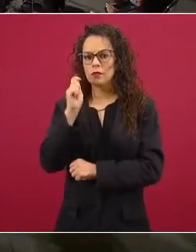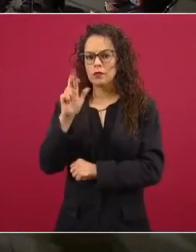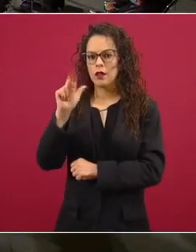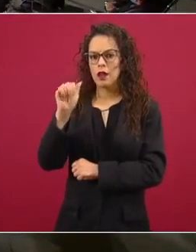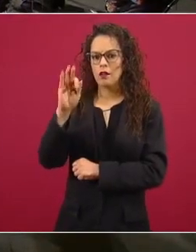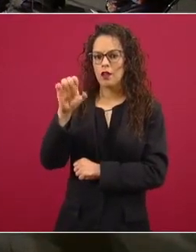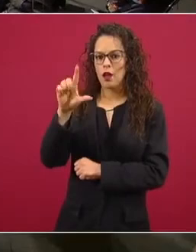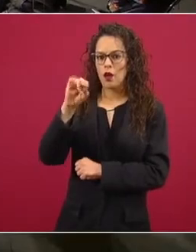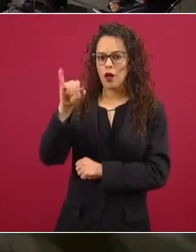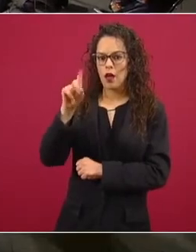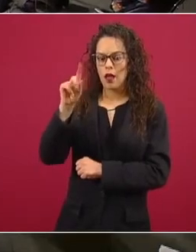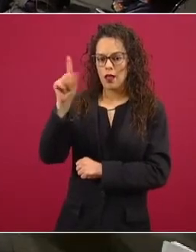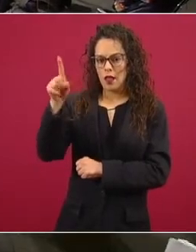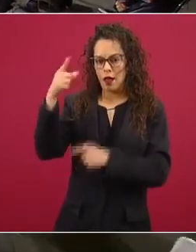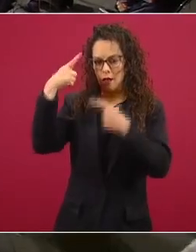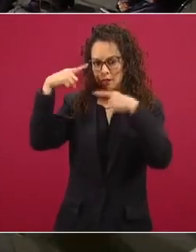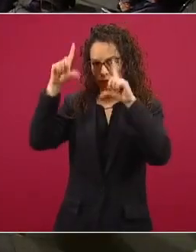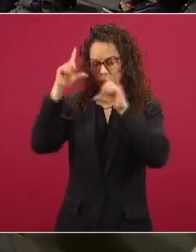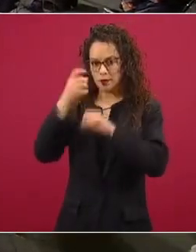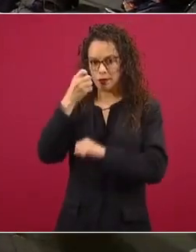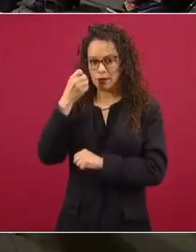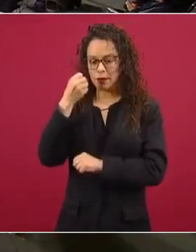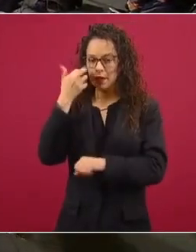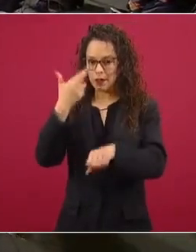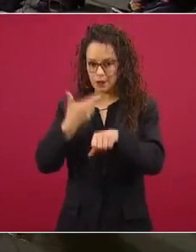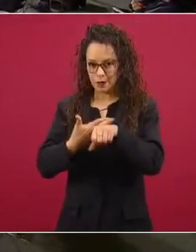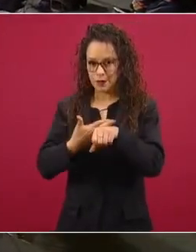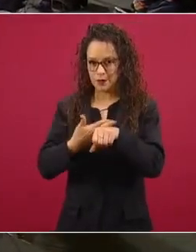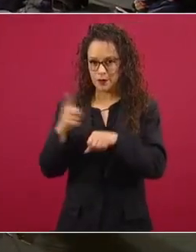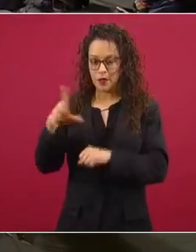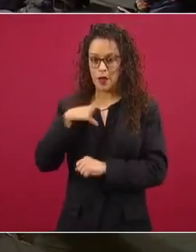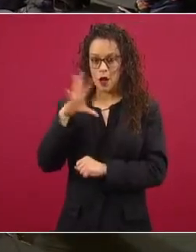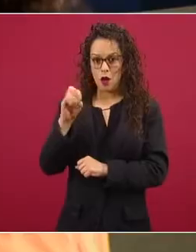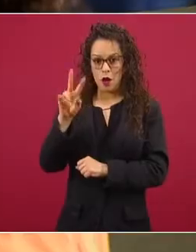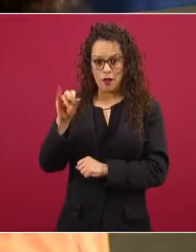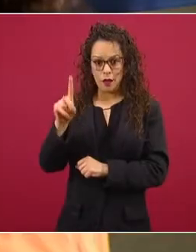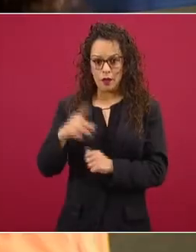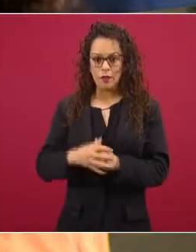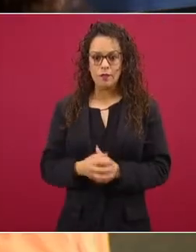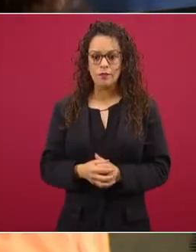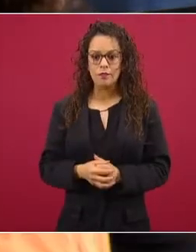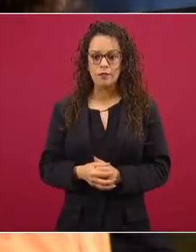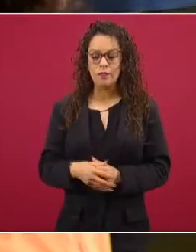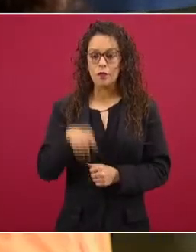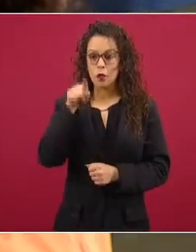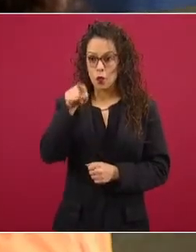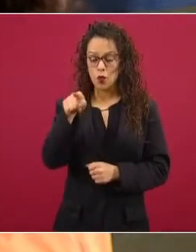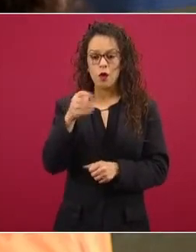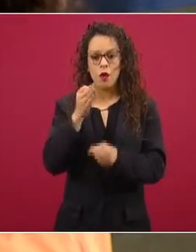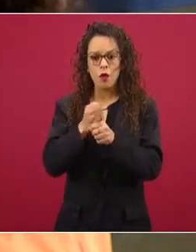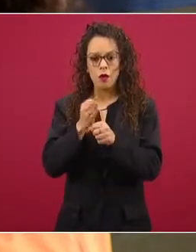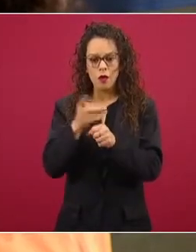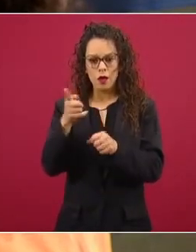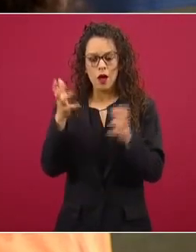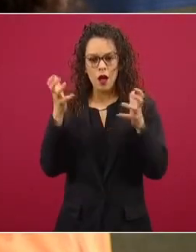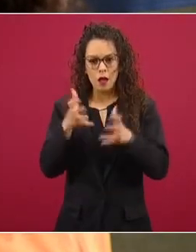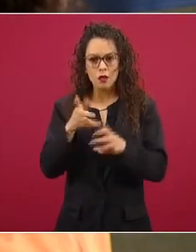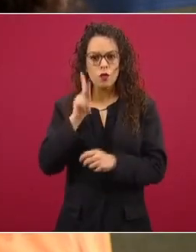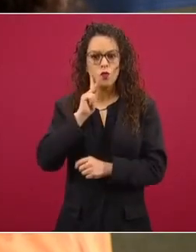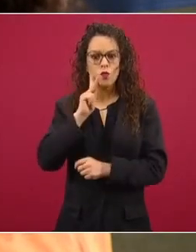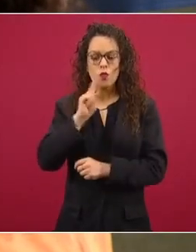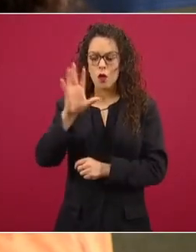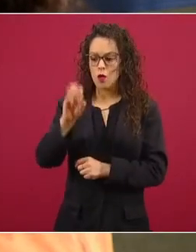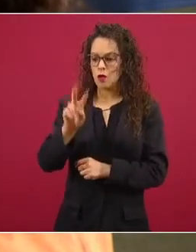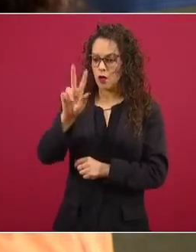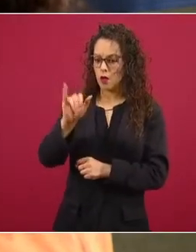Rafael Ojeda, secretario de Marina, de COVID, preguntarle si usted hasta este momento se ha practicado alguna prueba de COVID o qué